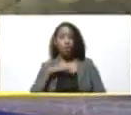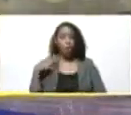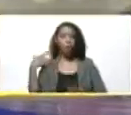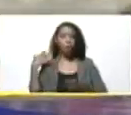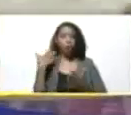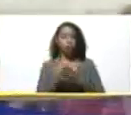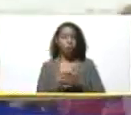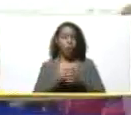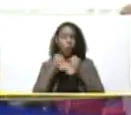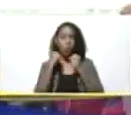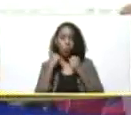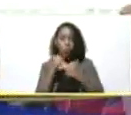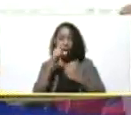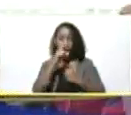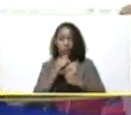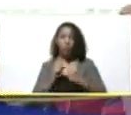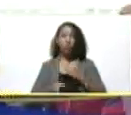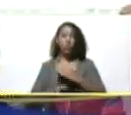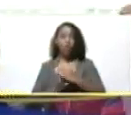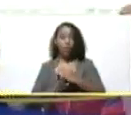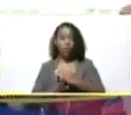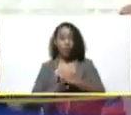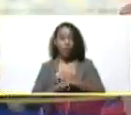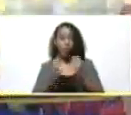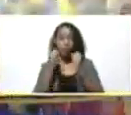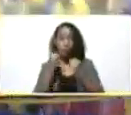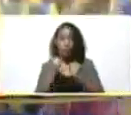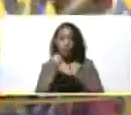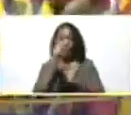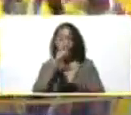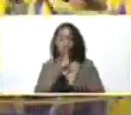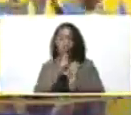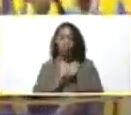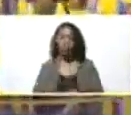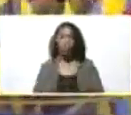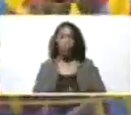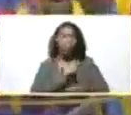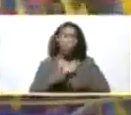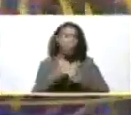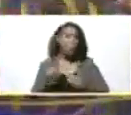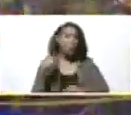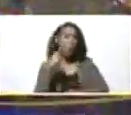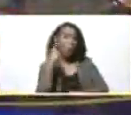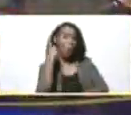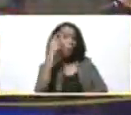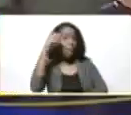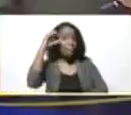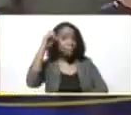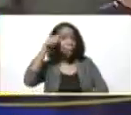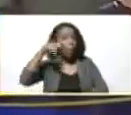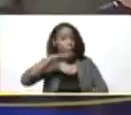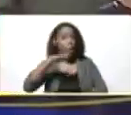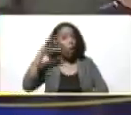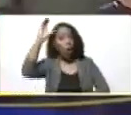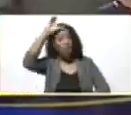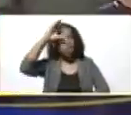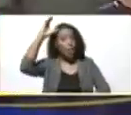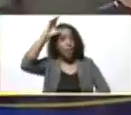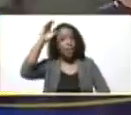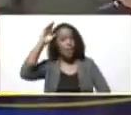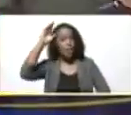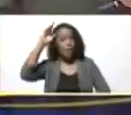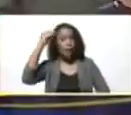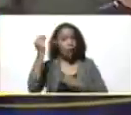duros y aún los estamos pasando, pero solo un pueblo consciente de su papel